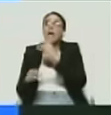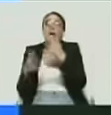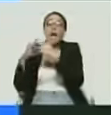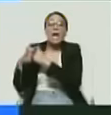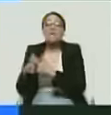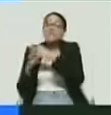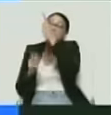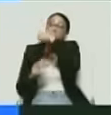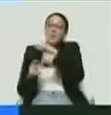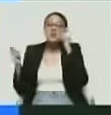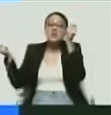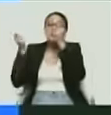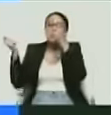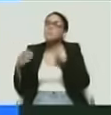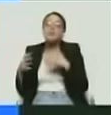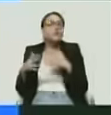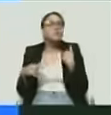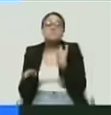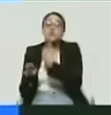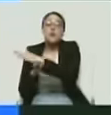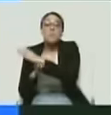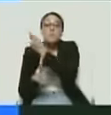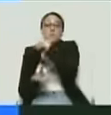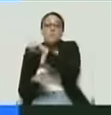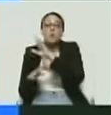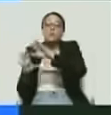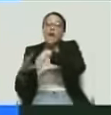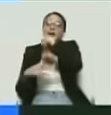País de España. Nos importa un simple bledo.